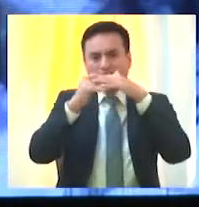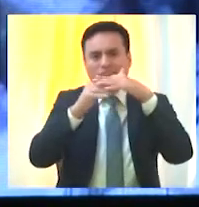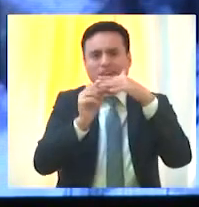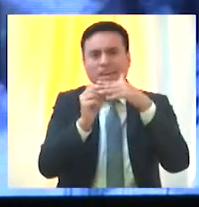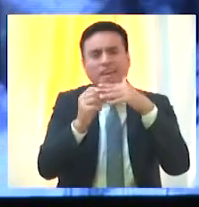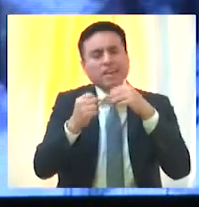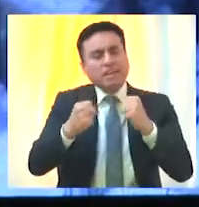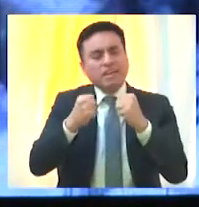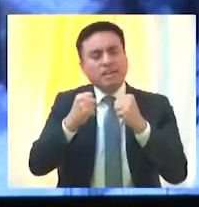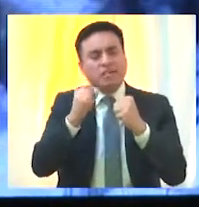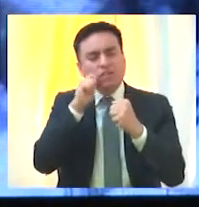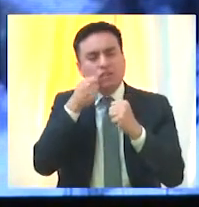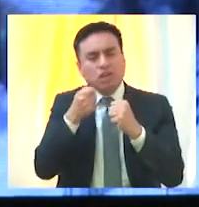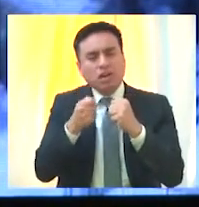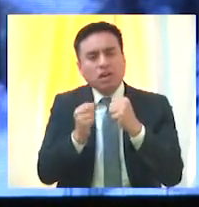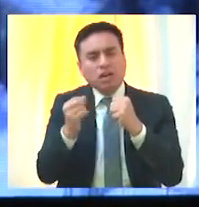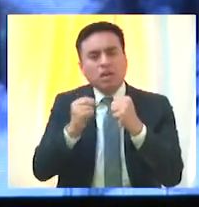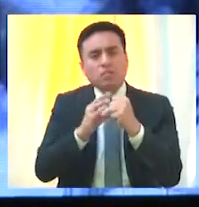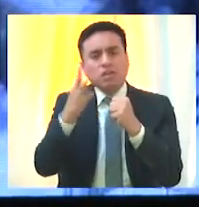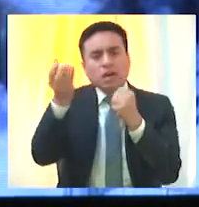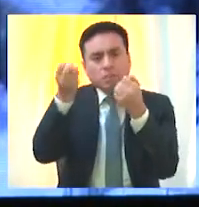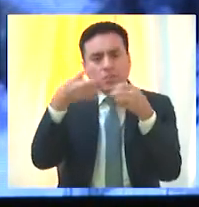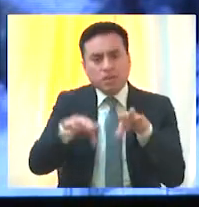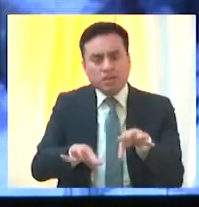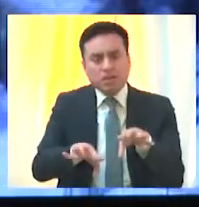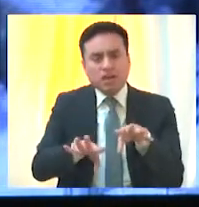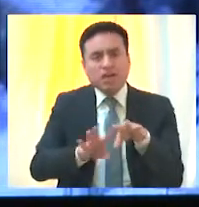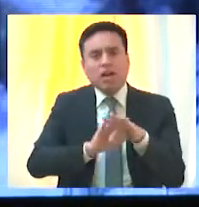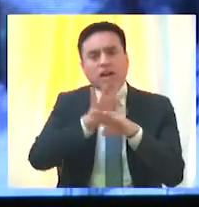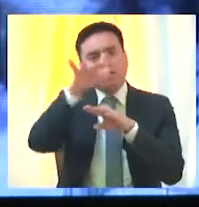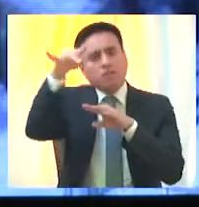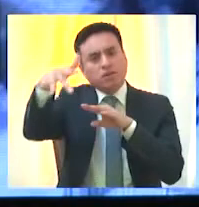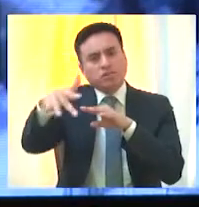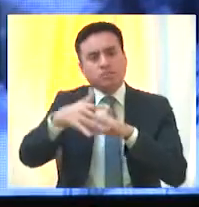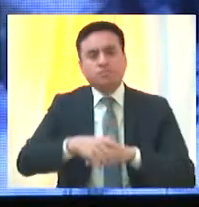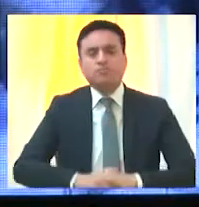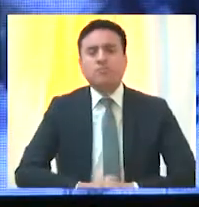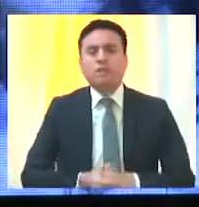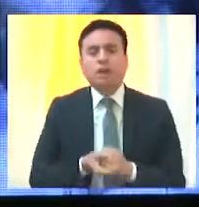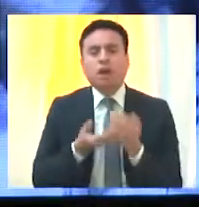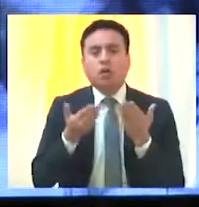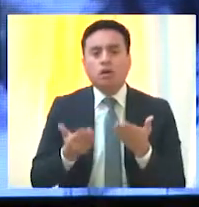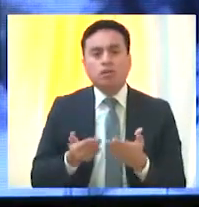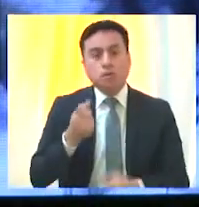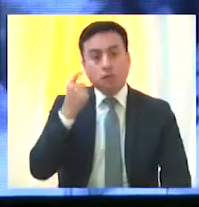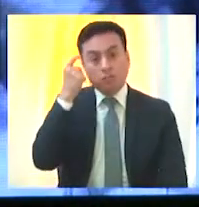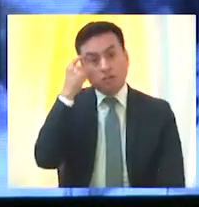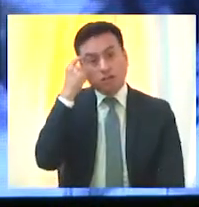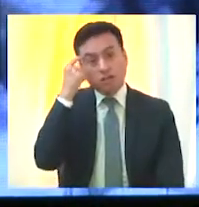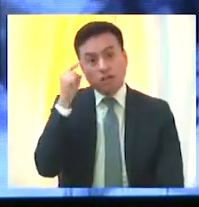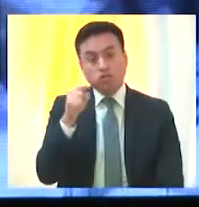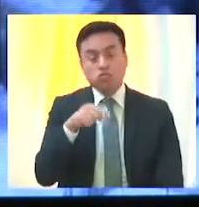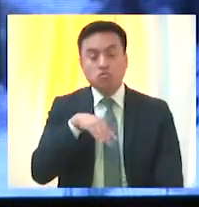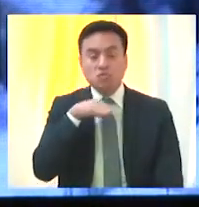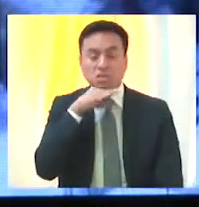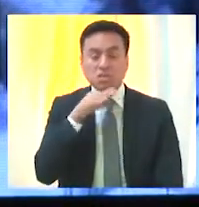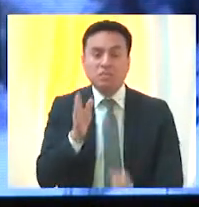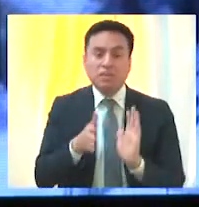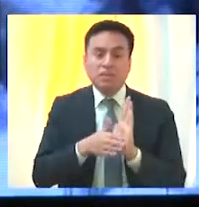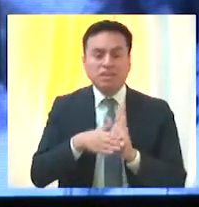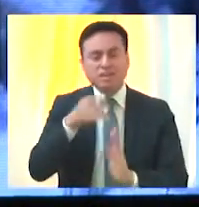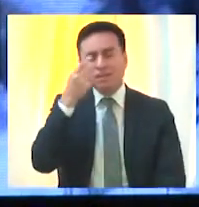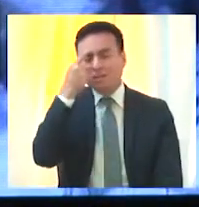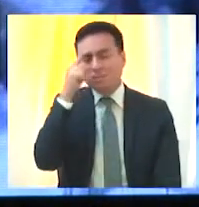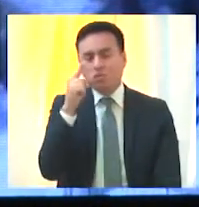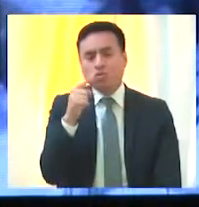energía que de otra manera se emitiría y se perdería directamente hacia el espacio. Ahora, uno podría pensar que esa es suficiente evidencia, pero por